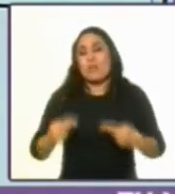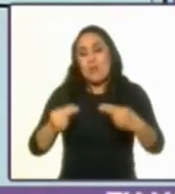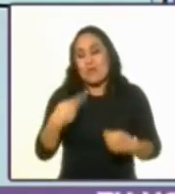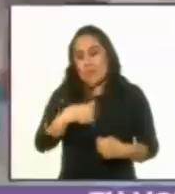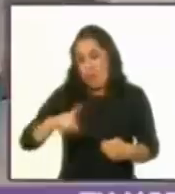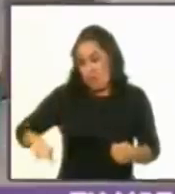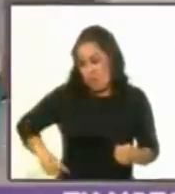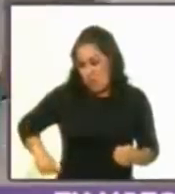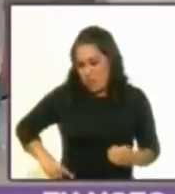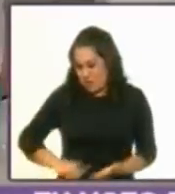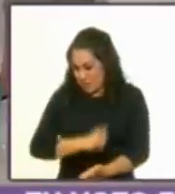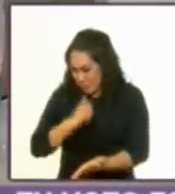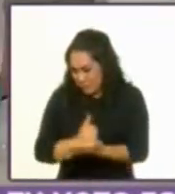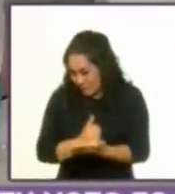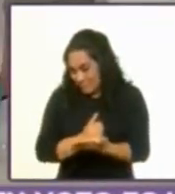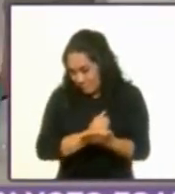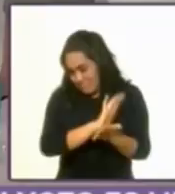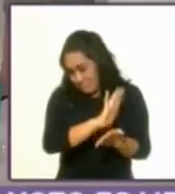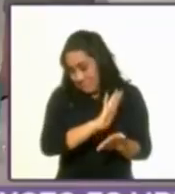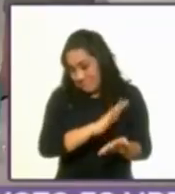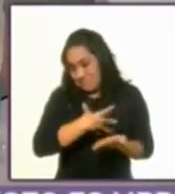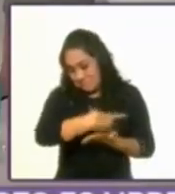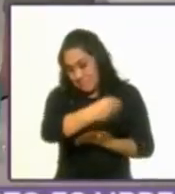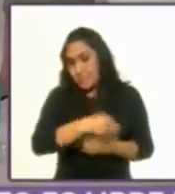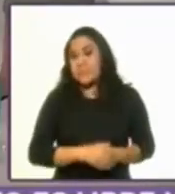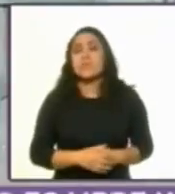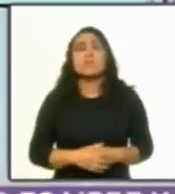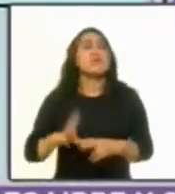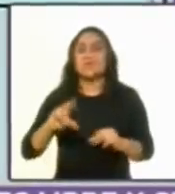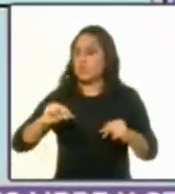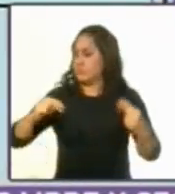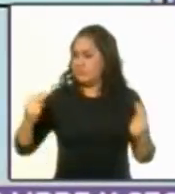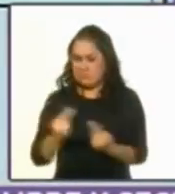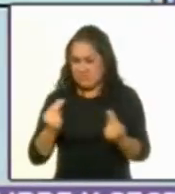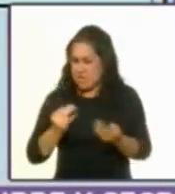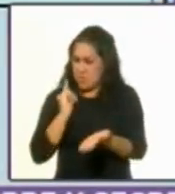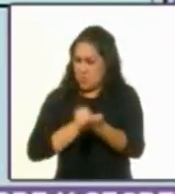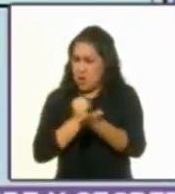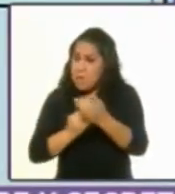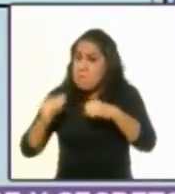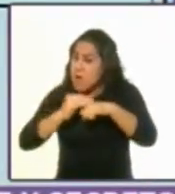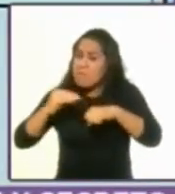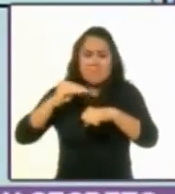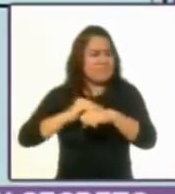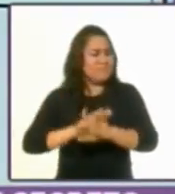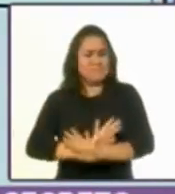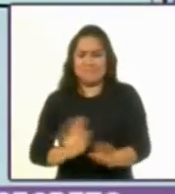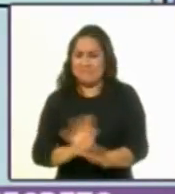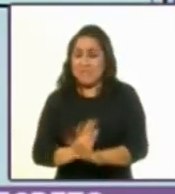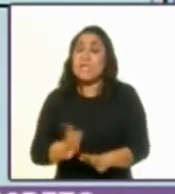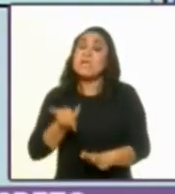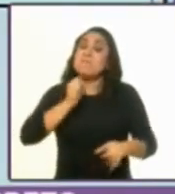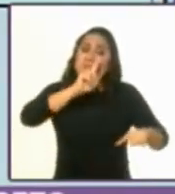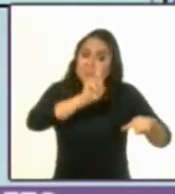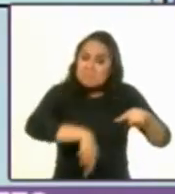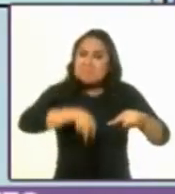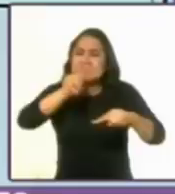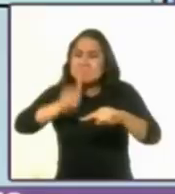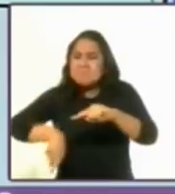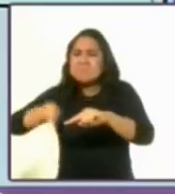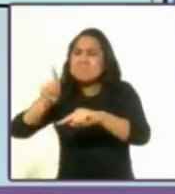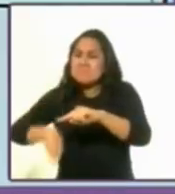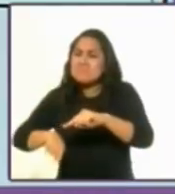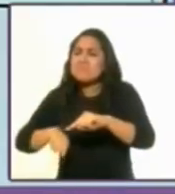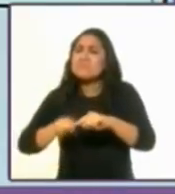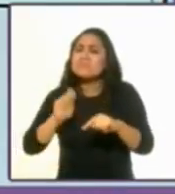y no se requieren aumento impuestos y vamos a quitar todas estas formas que han